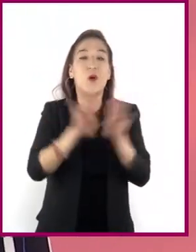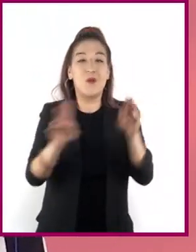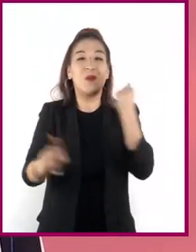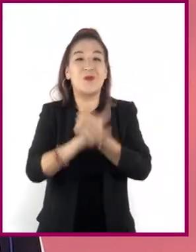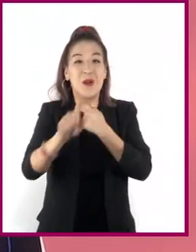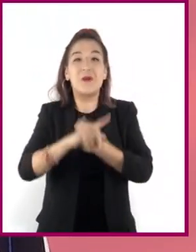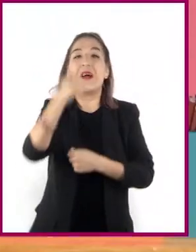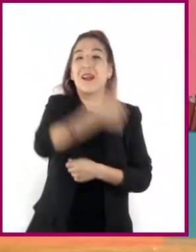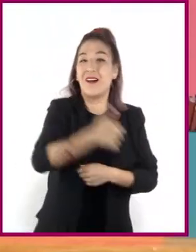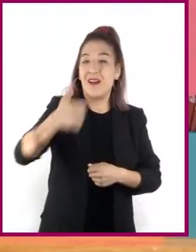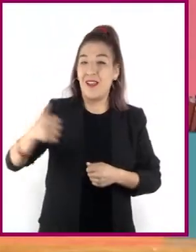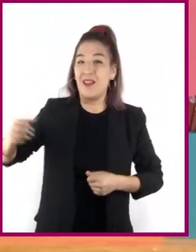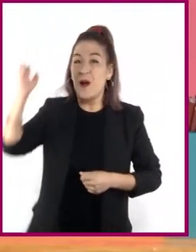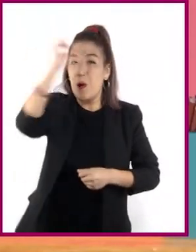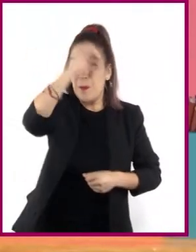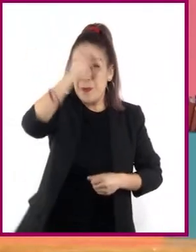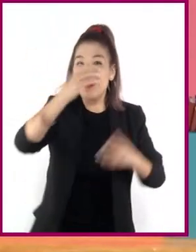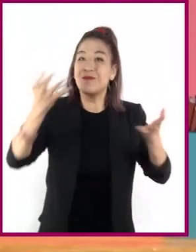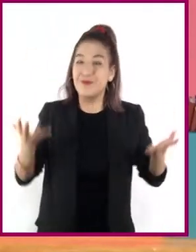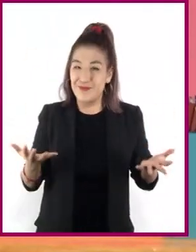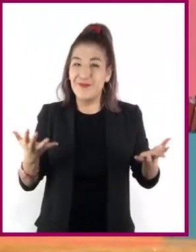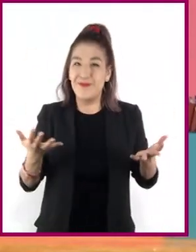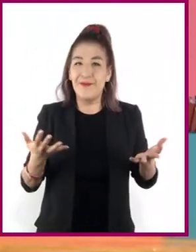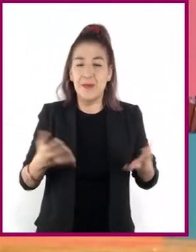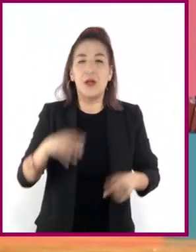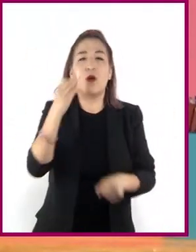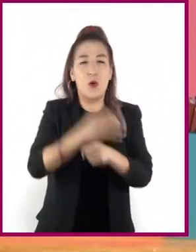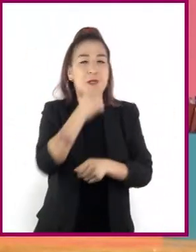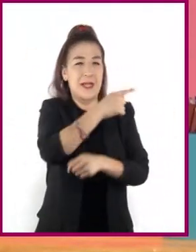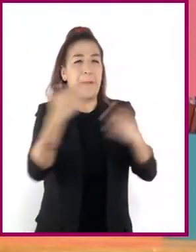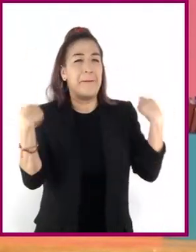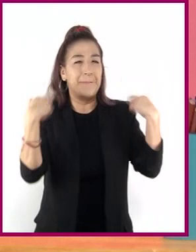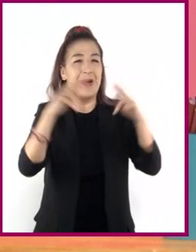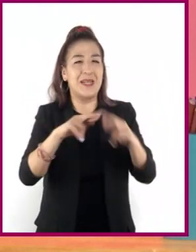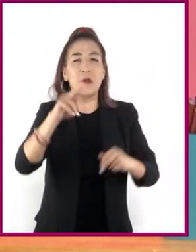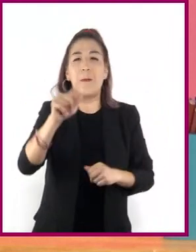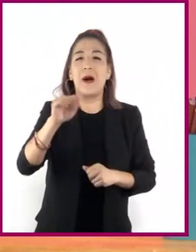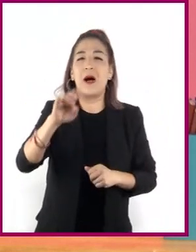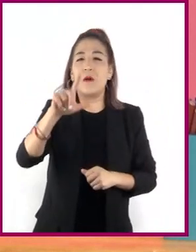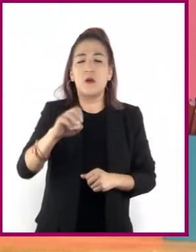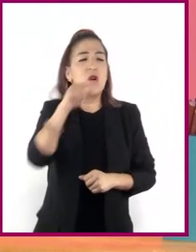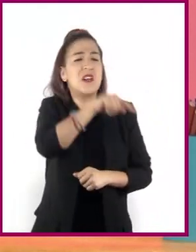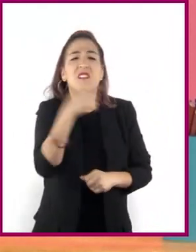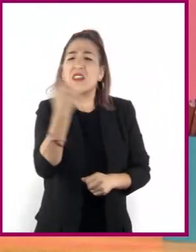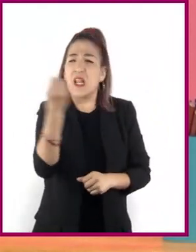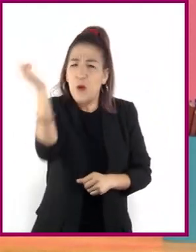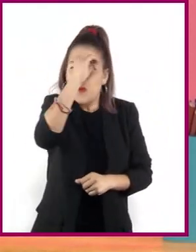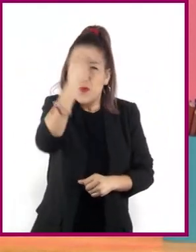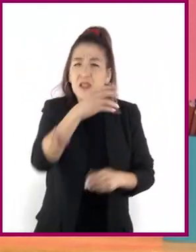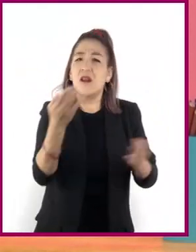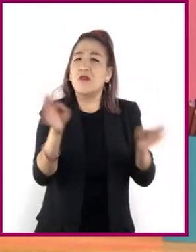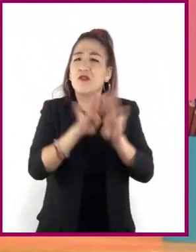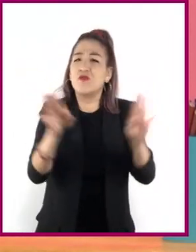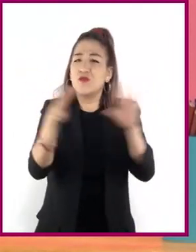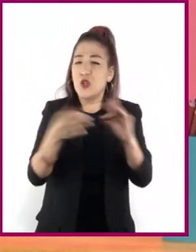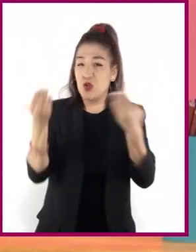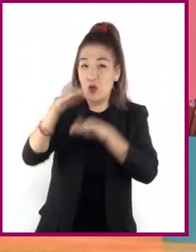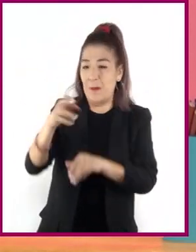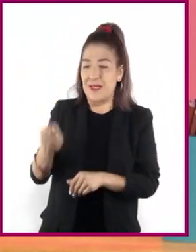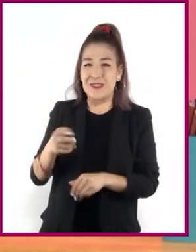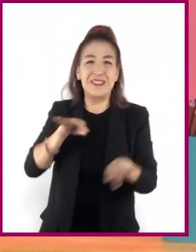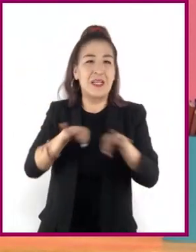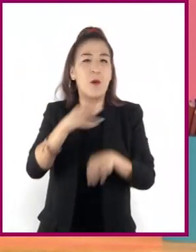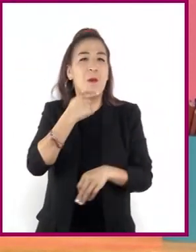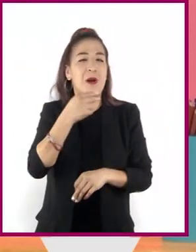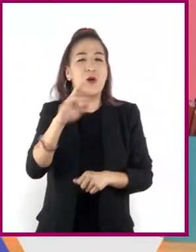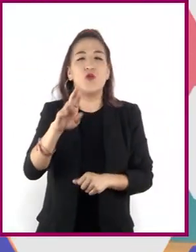diversas posturas pero qué les parece si escuchamos al maestro pablo para saber qué es lo que tiene que decirnos sobre el trabajo de